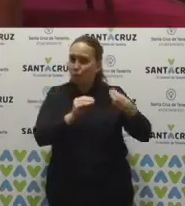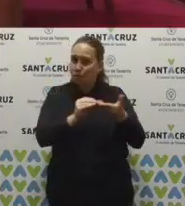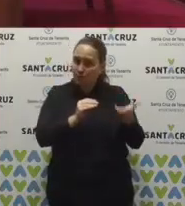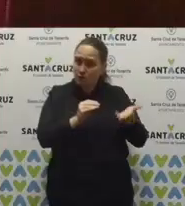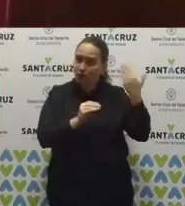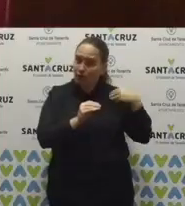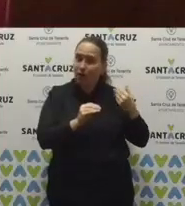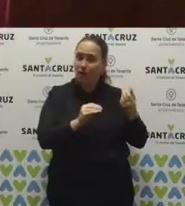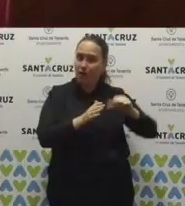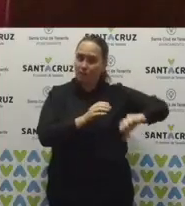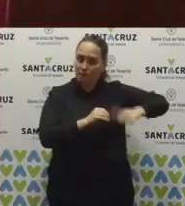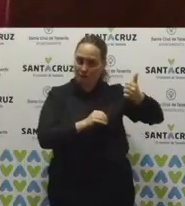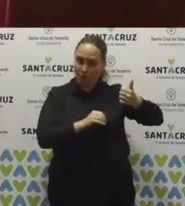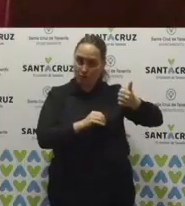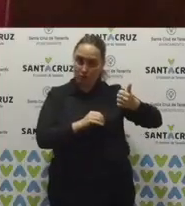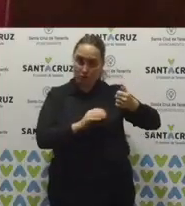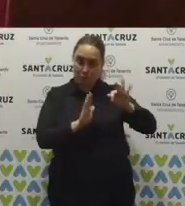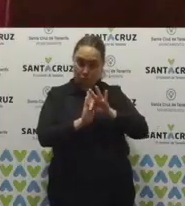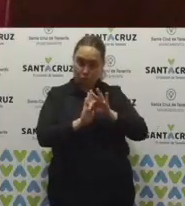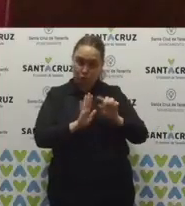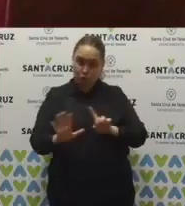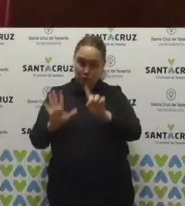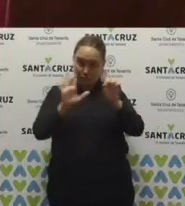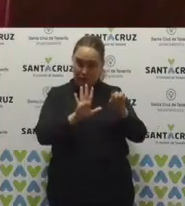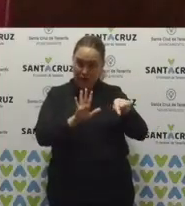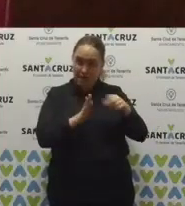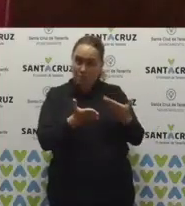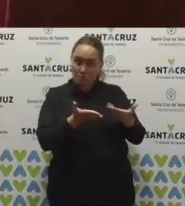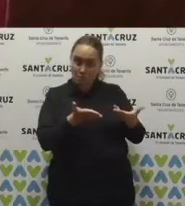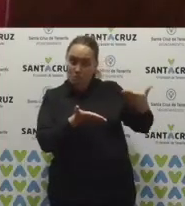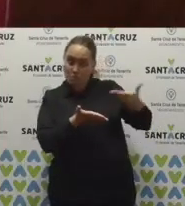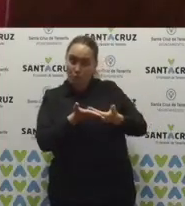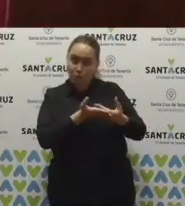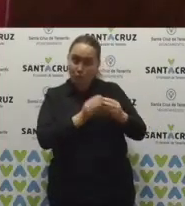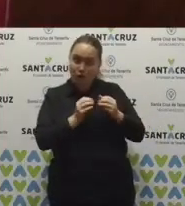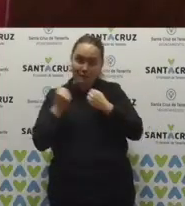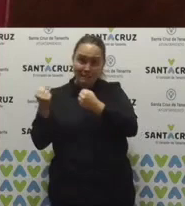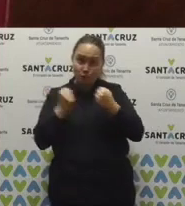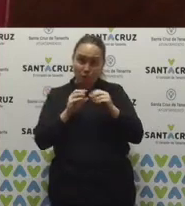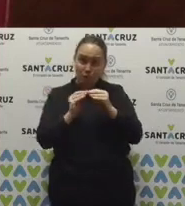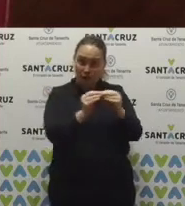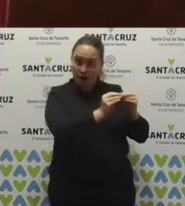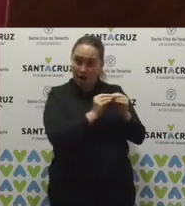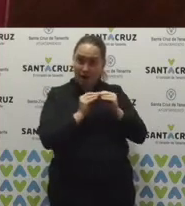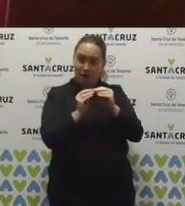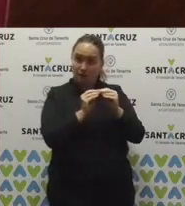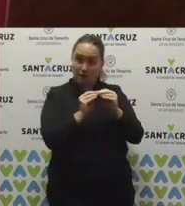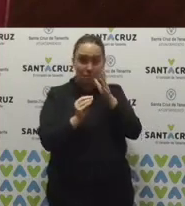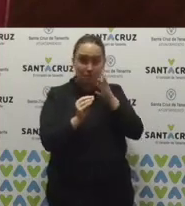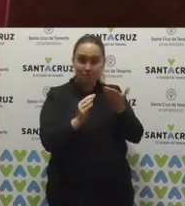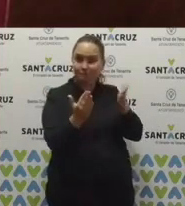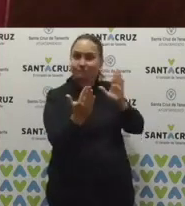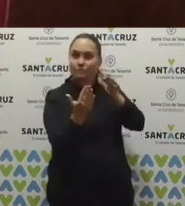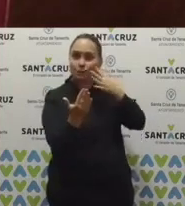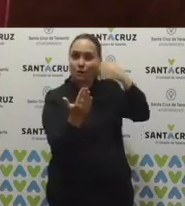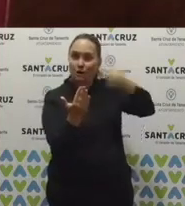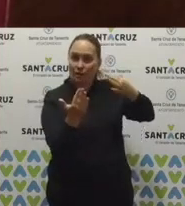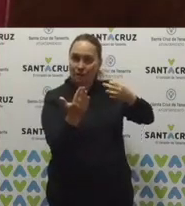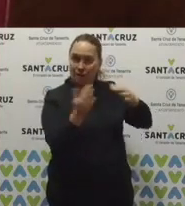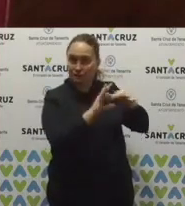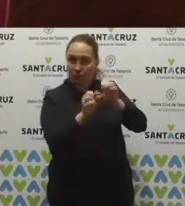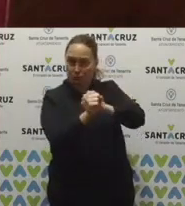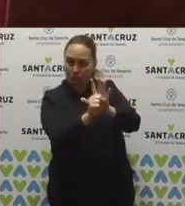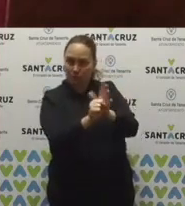en el punto número seis como moción institucional de santa cruz ante una nueva realidad y voy a voy a